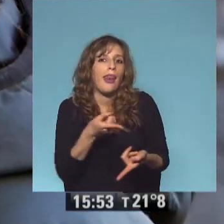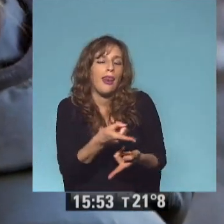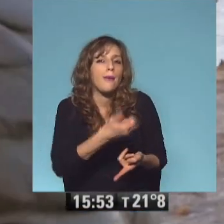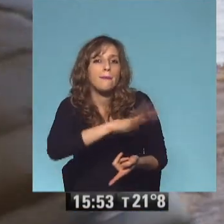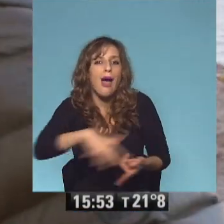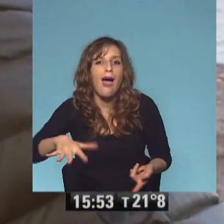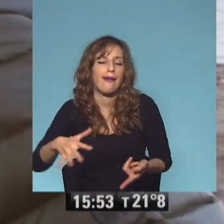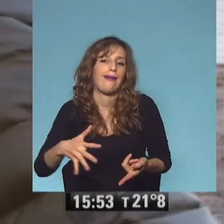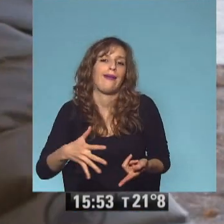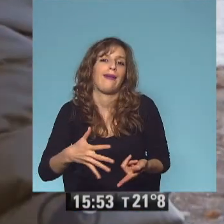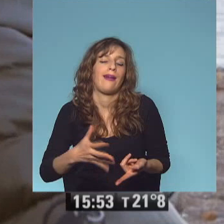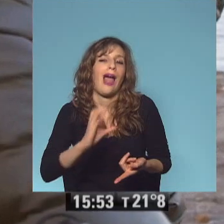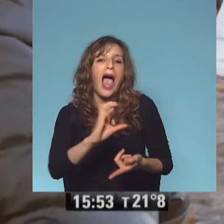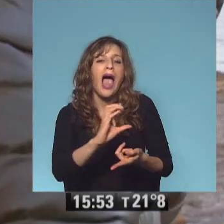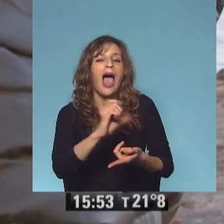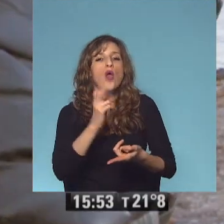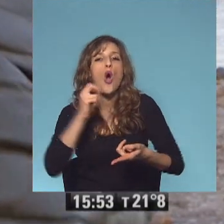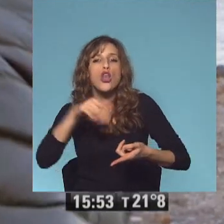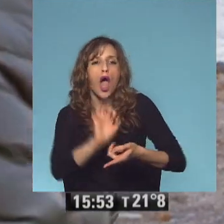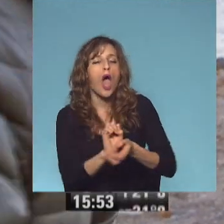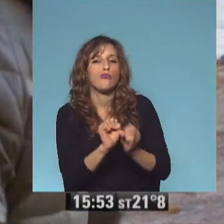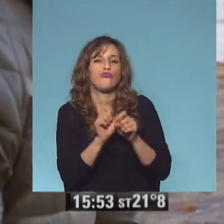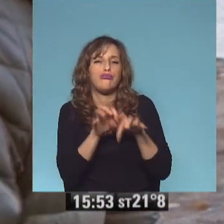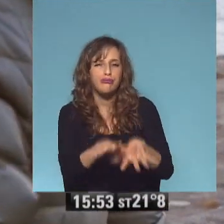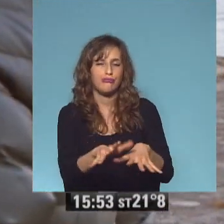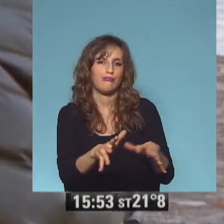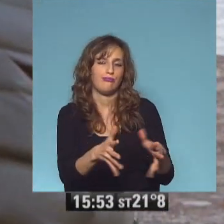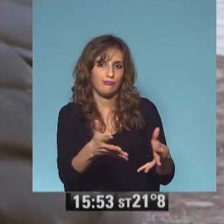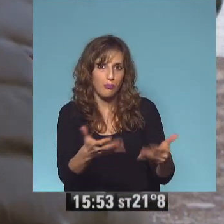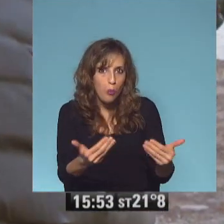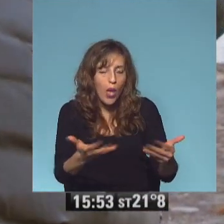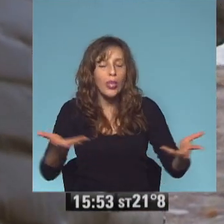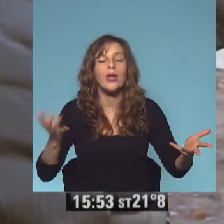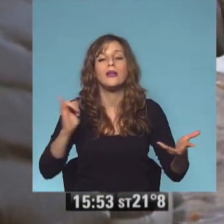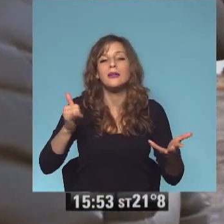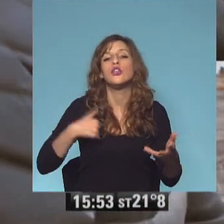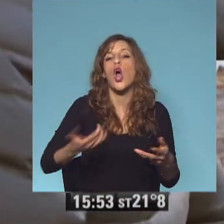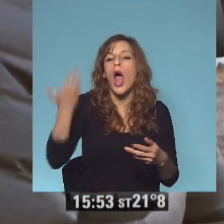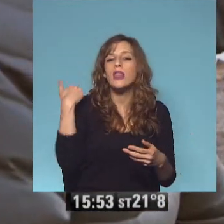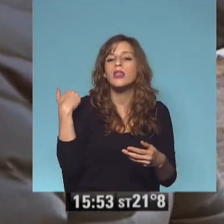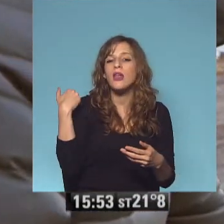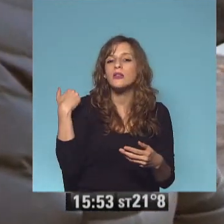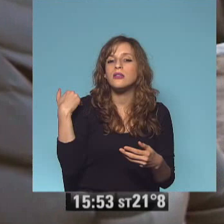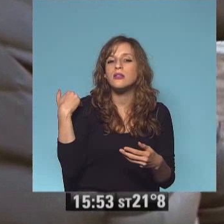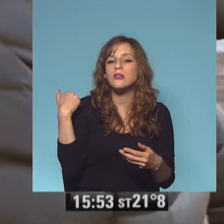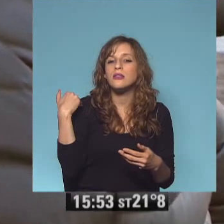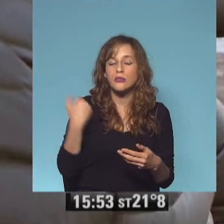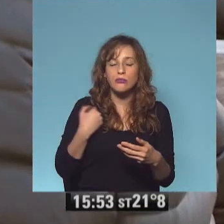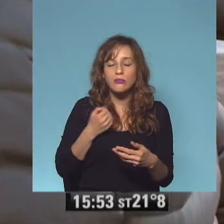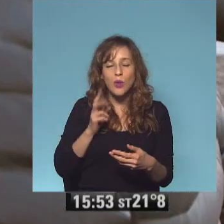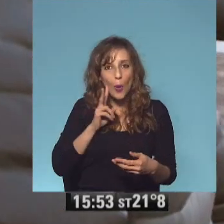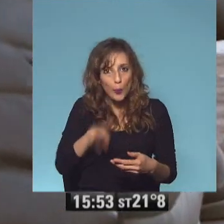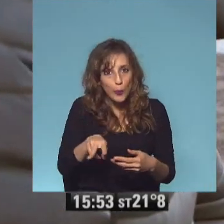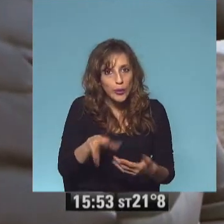importante ¿Sabías que yo tengo un compost? ¿En serio? Sí, sí Qué bien Y una vez también participé En la construcción de una casa así Hecha con